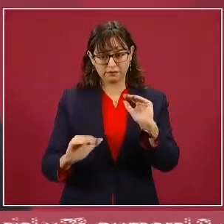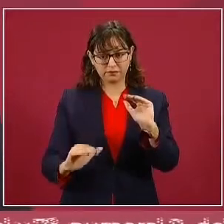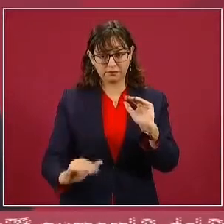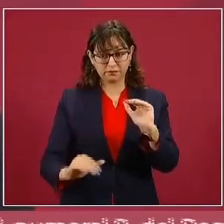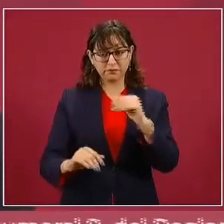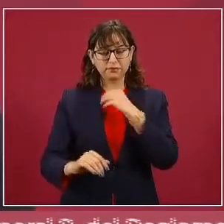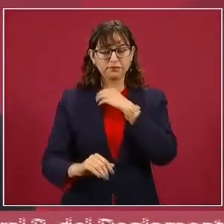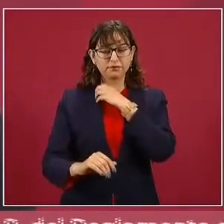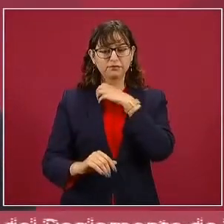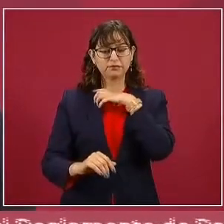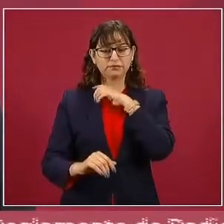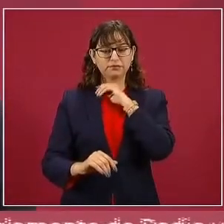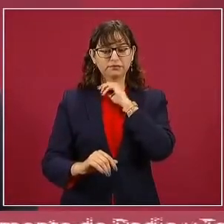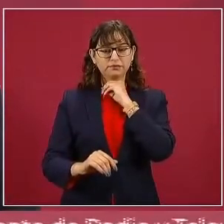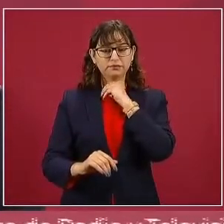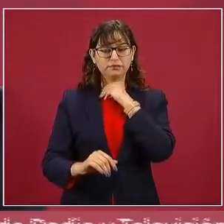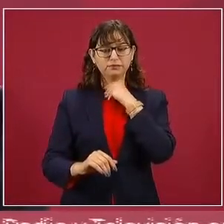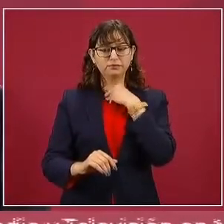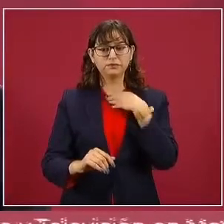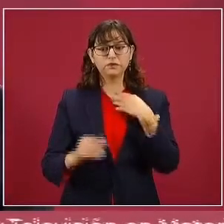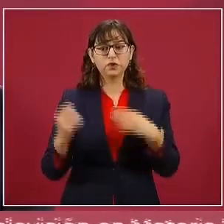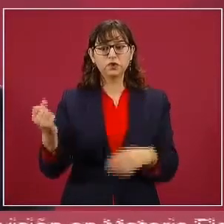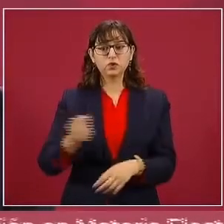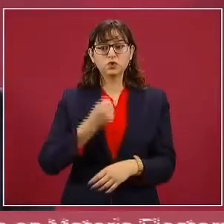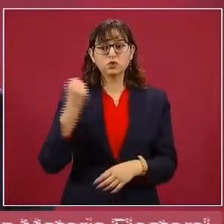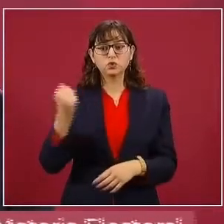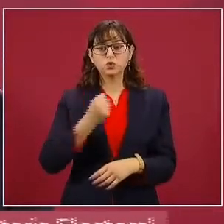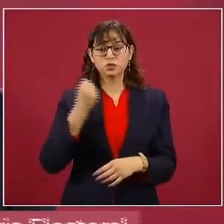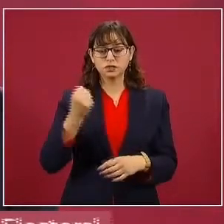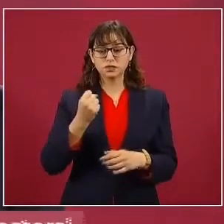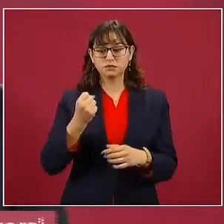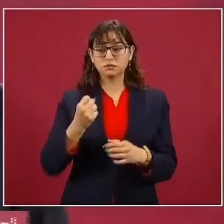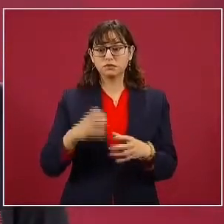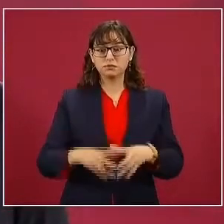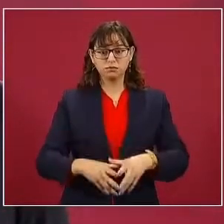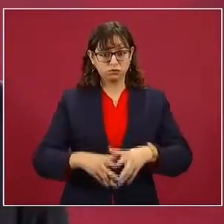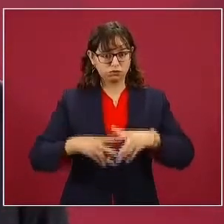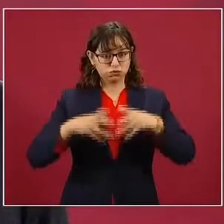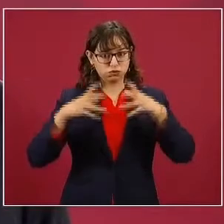afortunadamente no hay rebrotes y